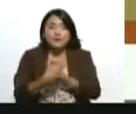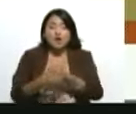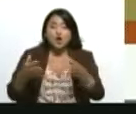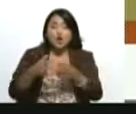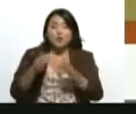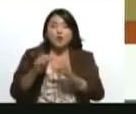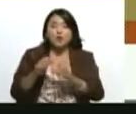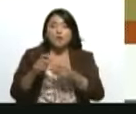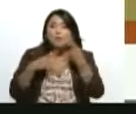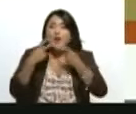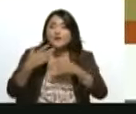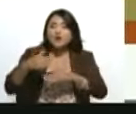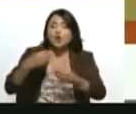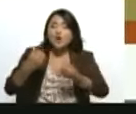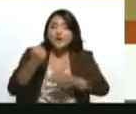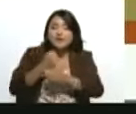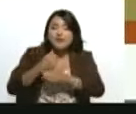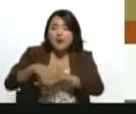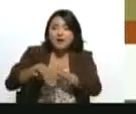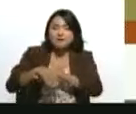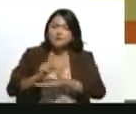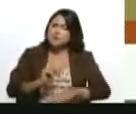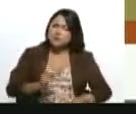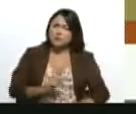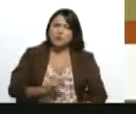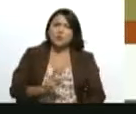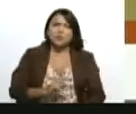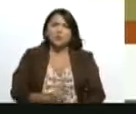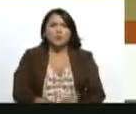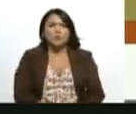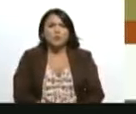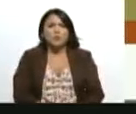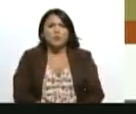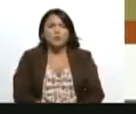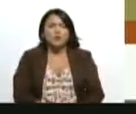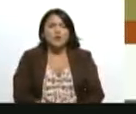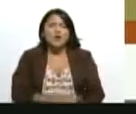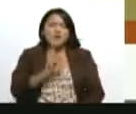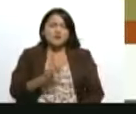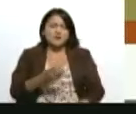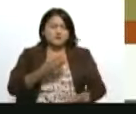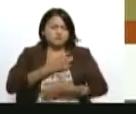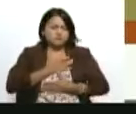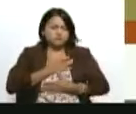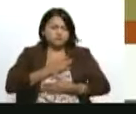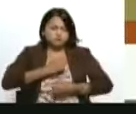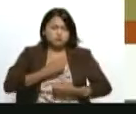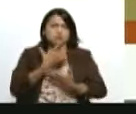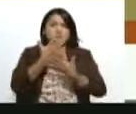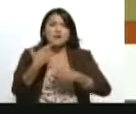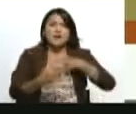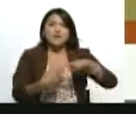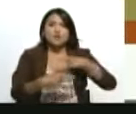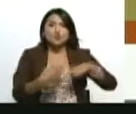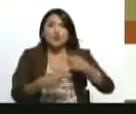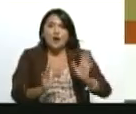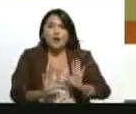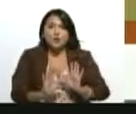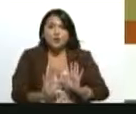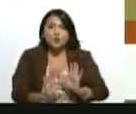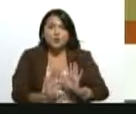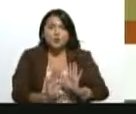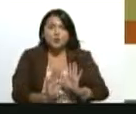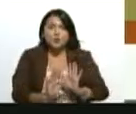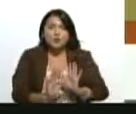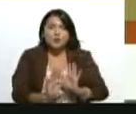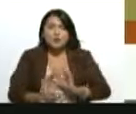de la calle? No, basta que sea un revolucionario que vive en la calle, ¿ves? Y que además